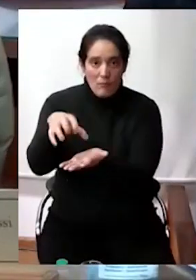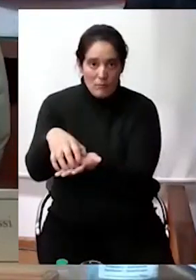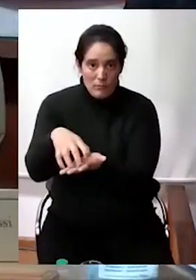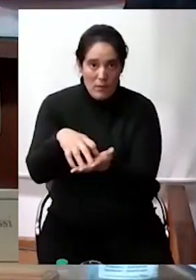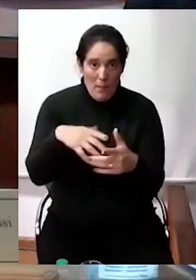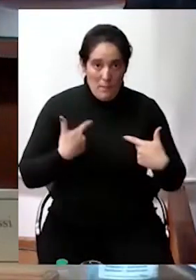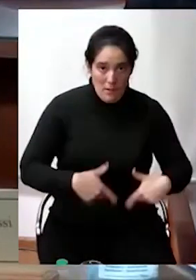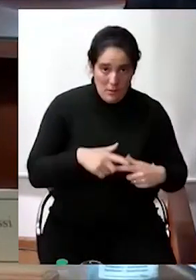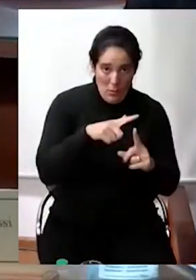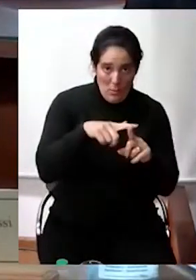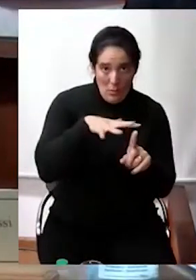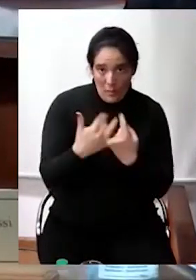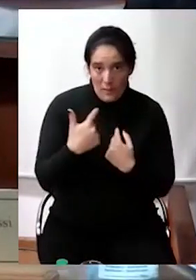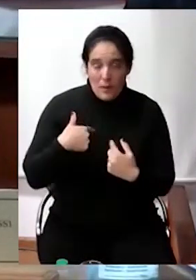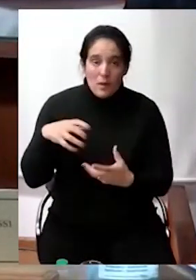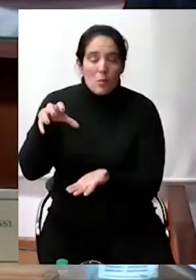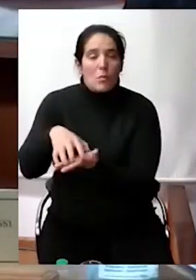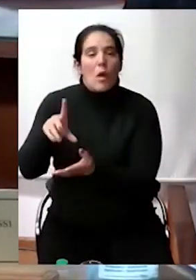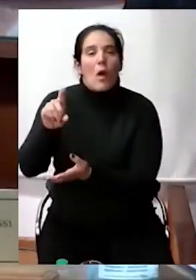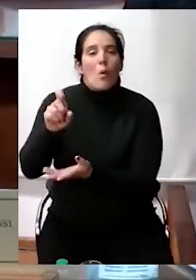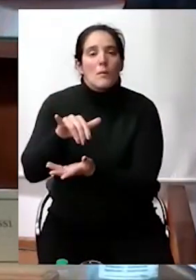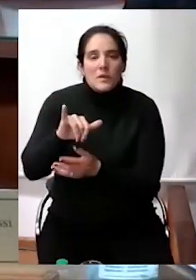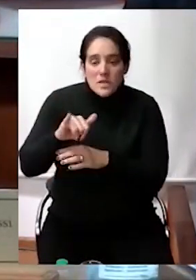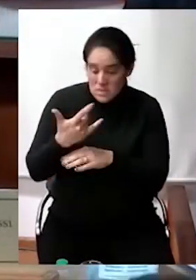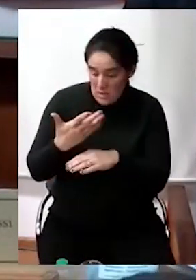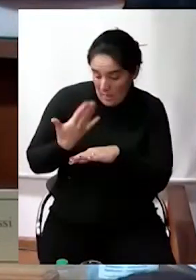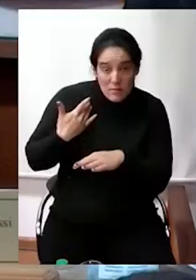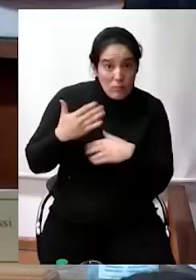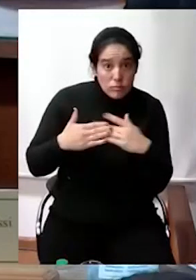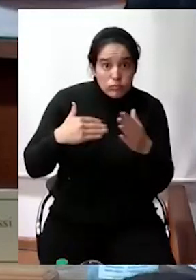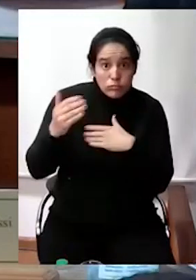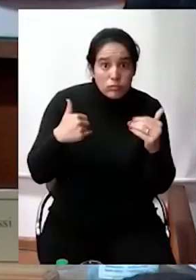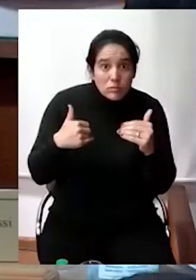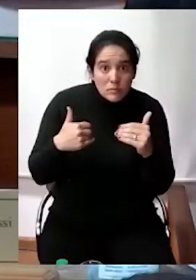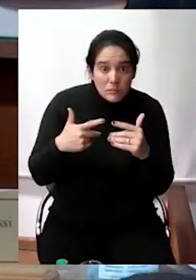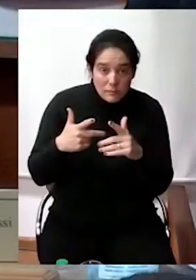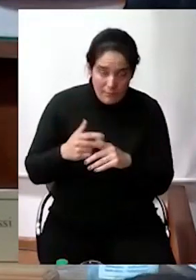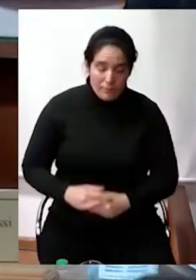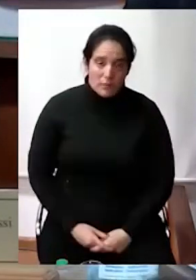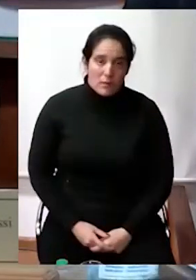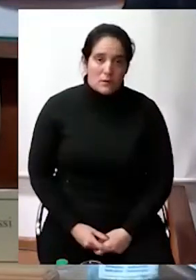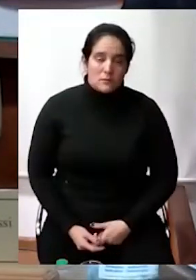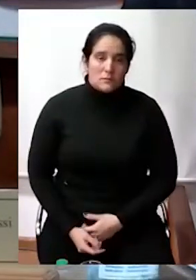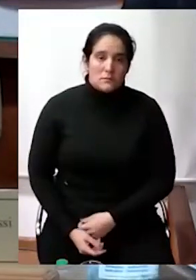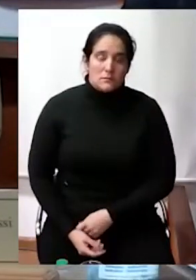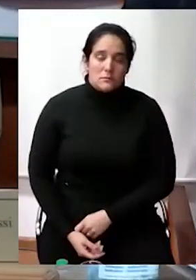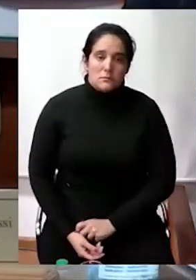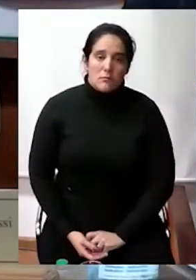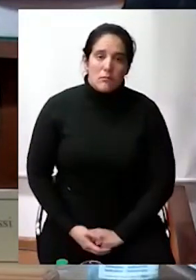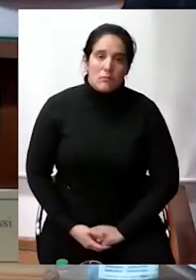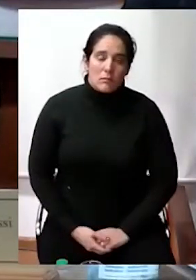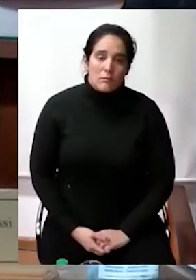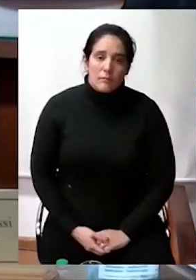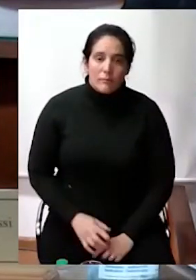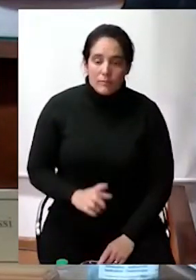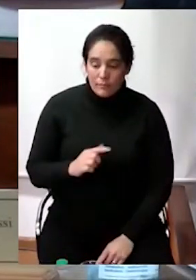Ministerio de ambiente y ose ya se había comenzado la obra por un lado y eh lo